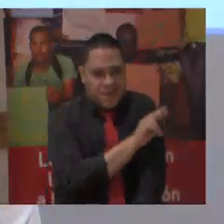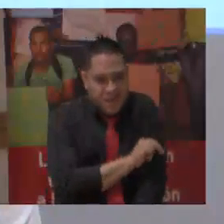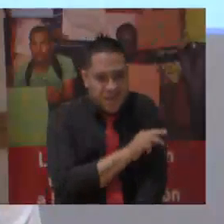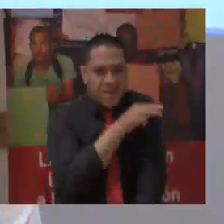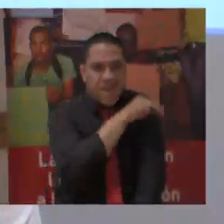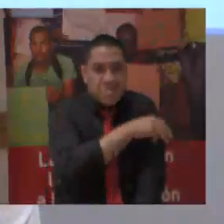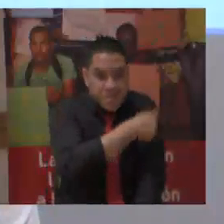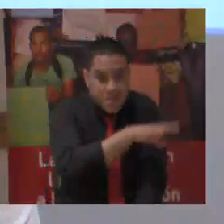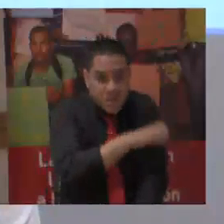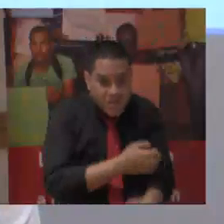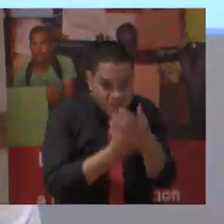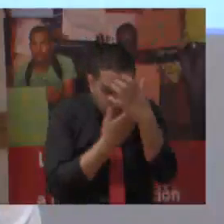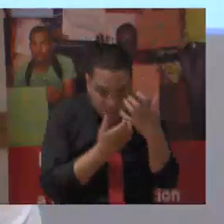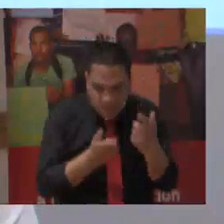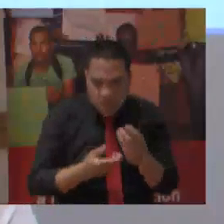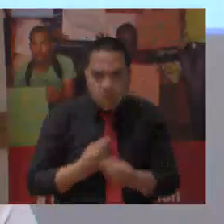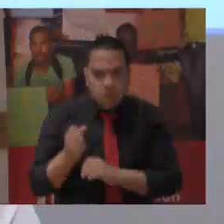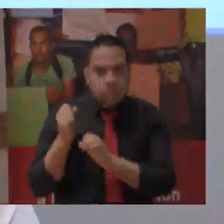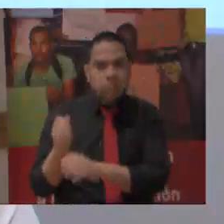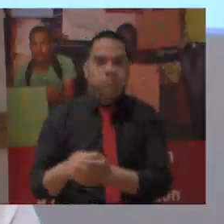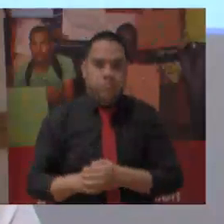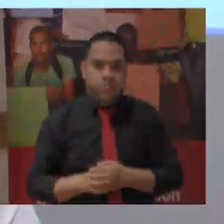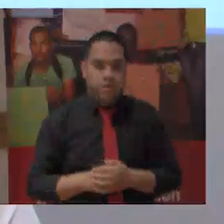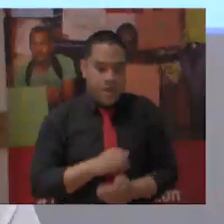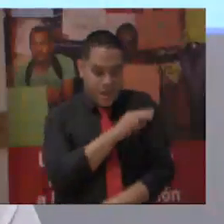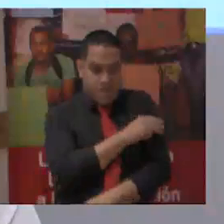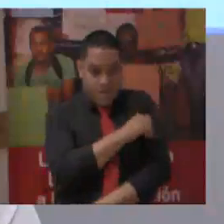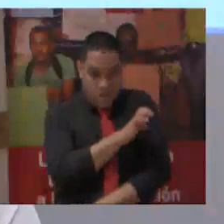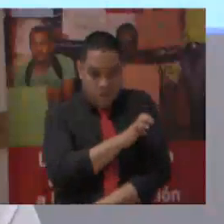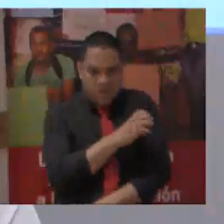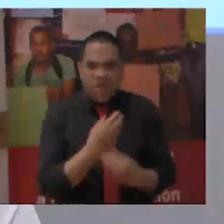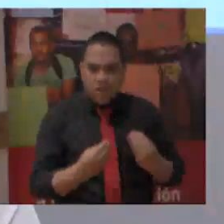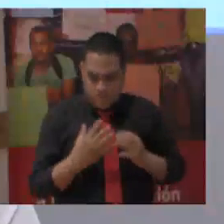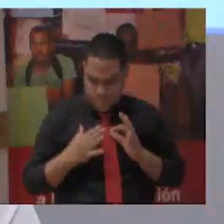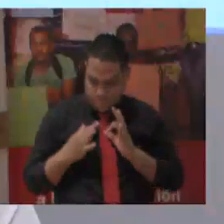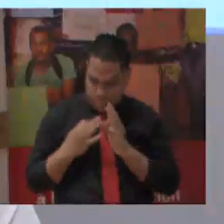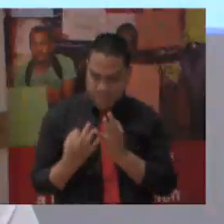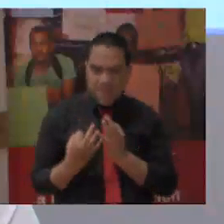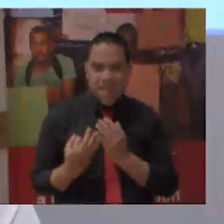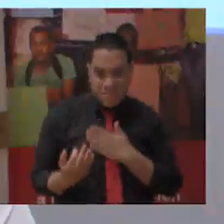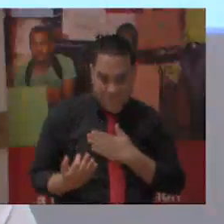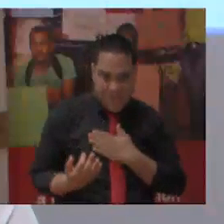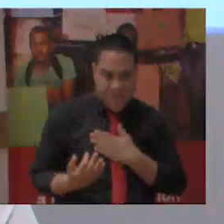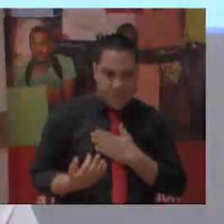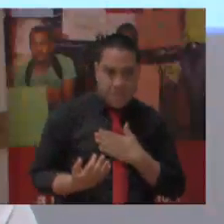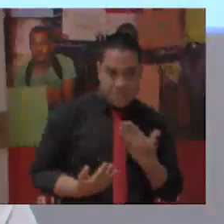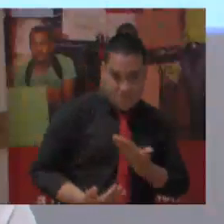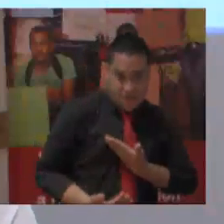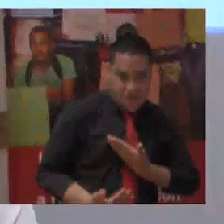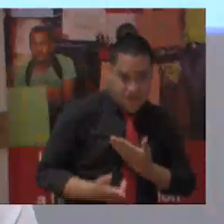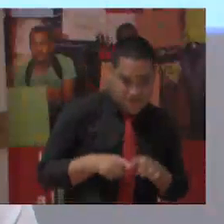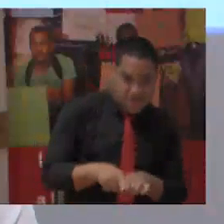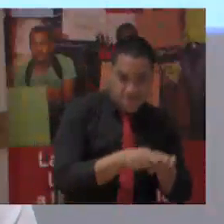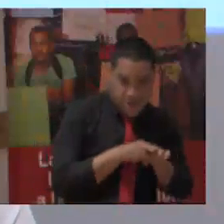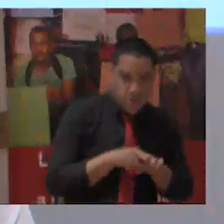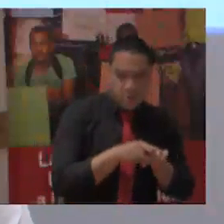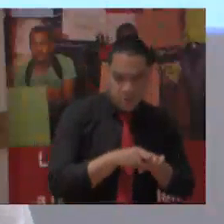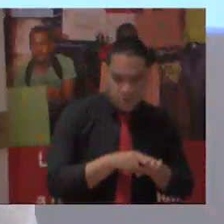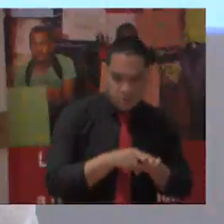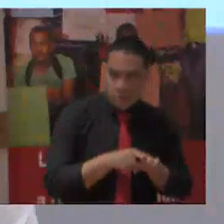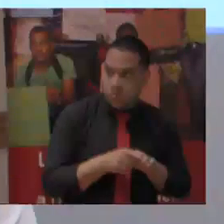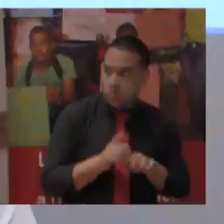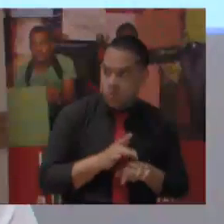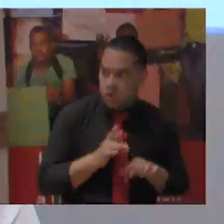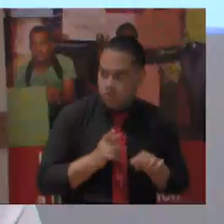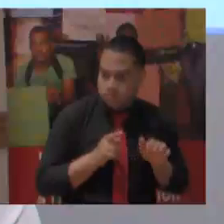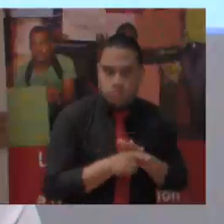M-19. El M-19 sacó a mi familia, a mí personalmente, y a mi mamá y a mis hermanos, corriendo del